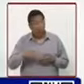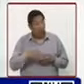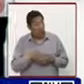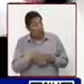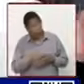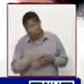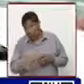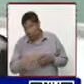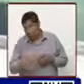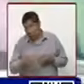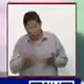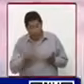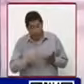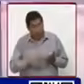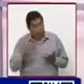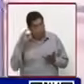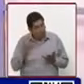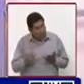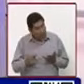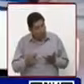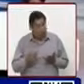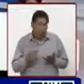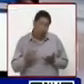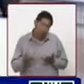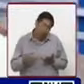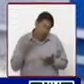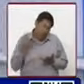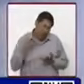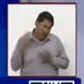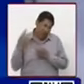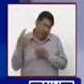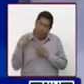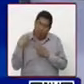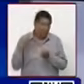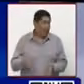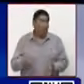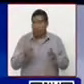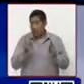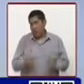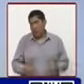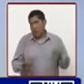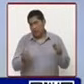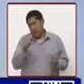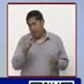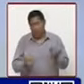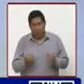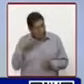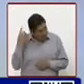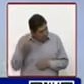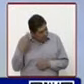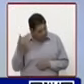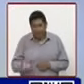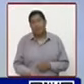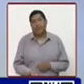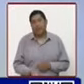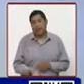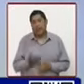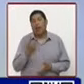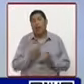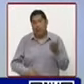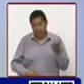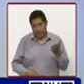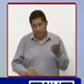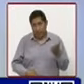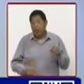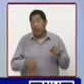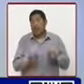pero posiblemente un exceso de velocidad. Puede ser, siempre es irresponsabilidad de la persona que conduce el auto, siempre. ¿A qué me voy? Uh-huh.